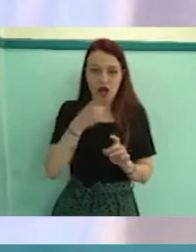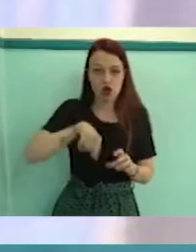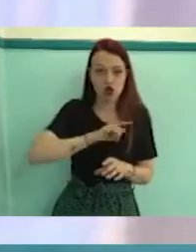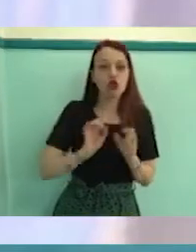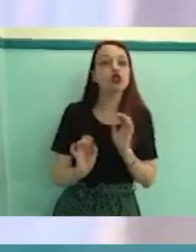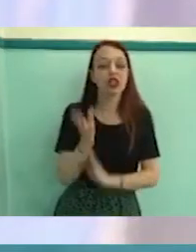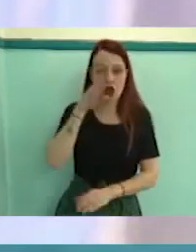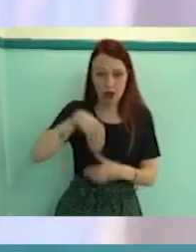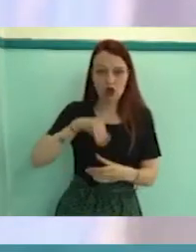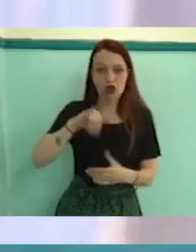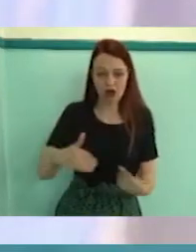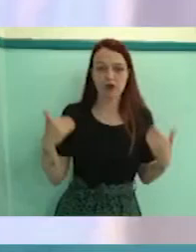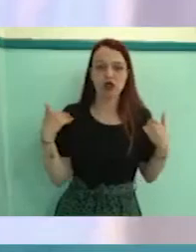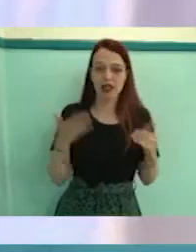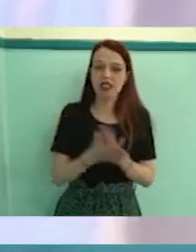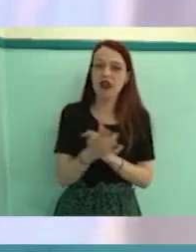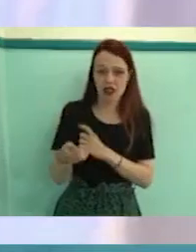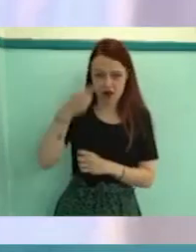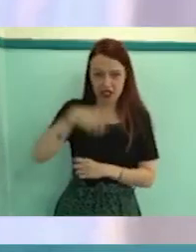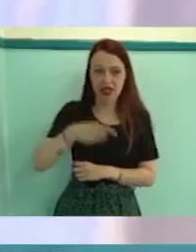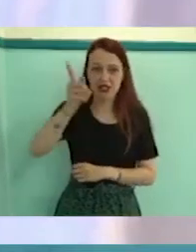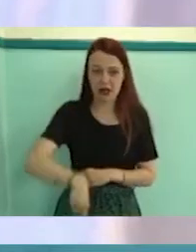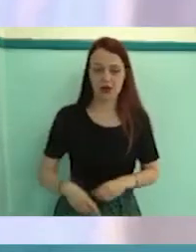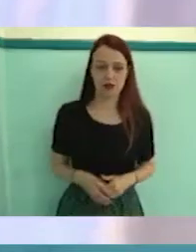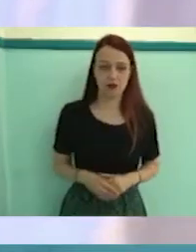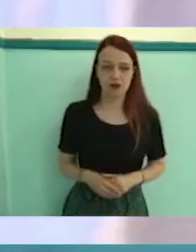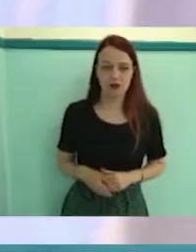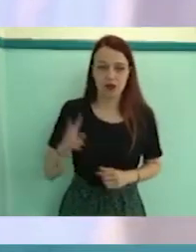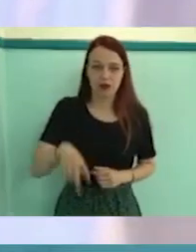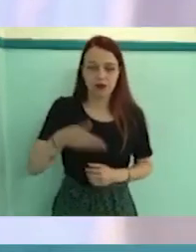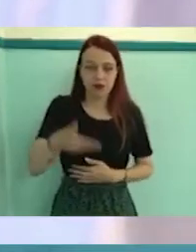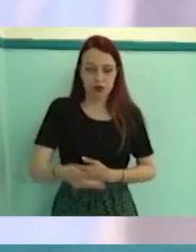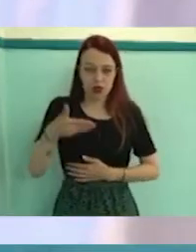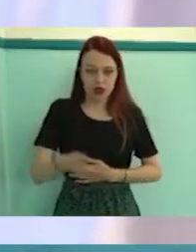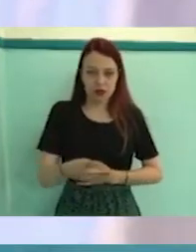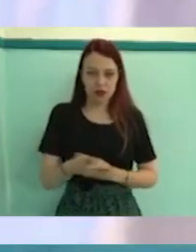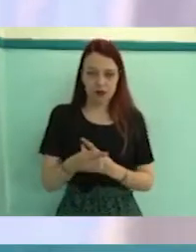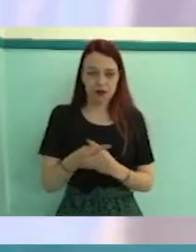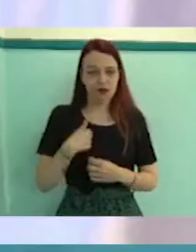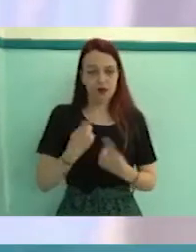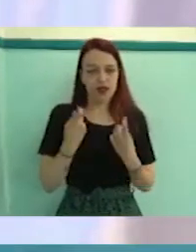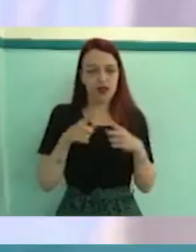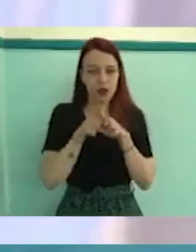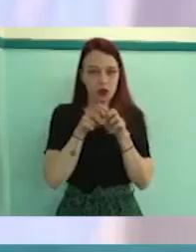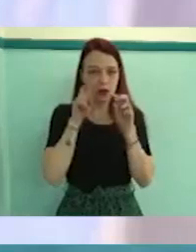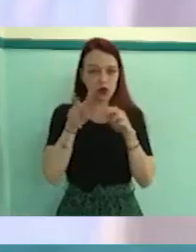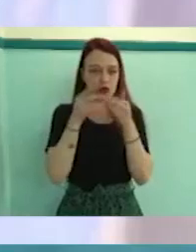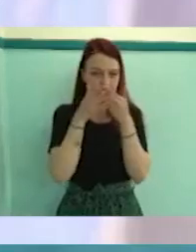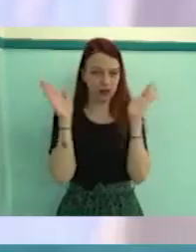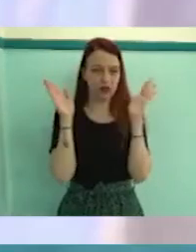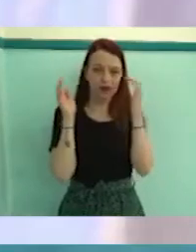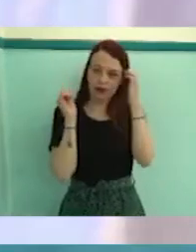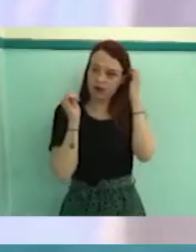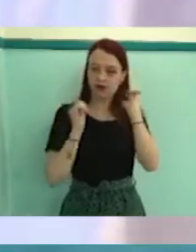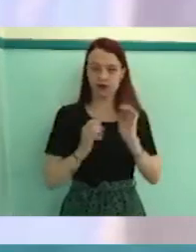responsabilidad también y hay que también tenerlo muy en cuenta entonces sí es importante como que tengamos la mirada muy abierta y donde no estemos a